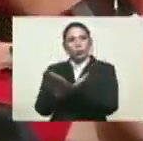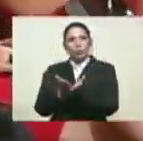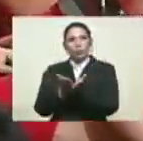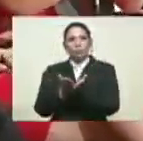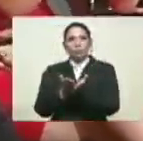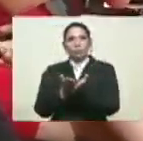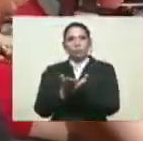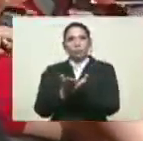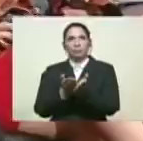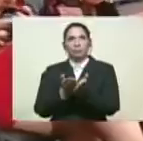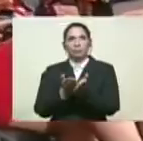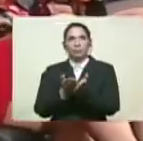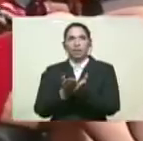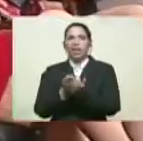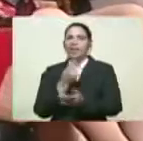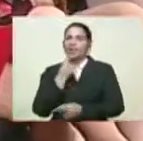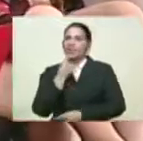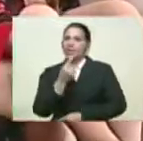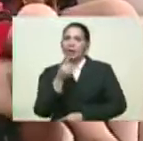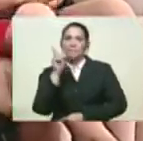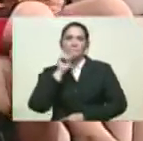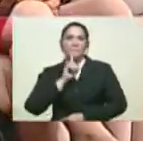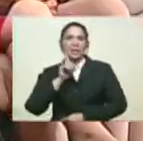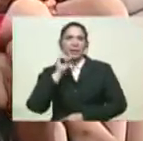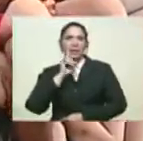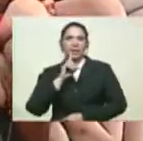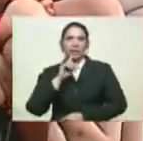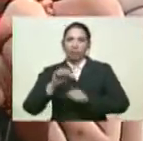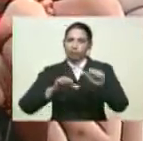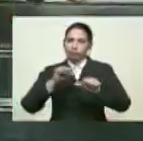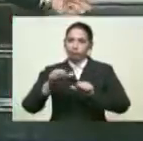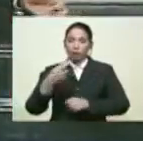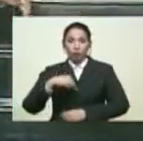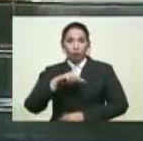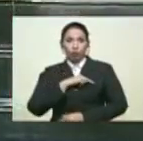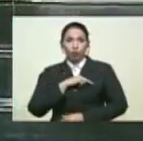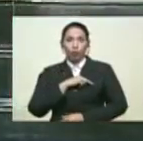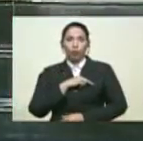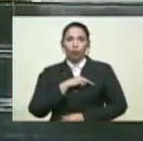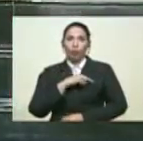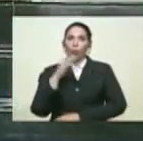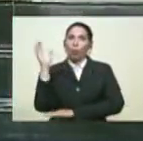Cada vez que se diga una mentira sobre nosotros en Bogotá,